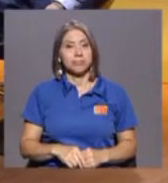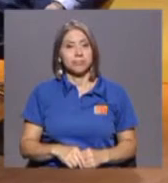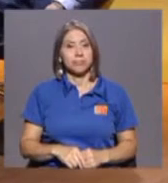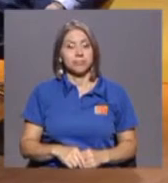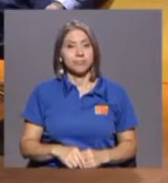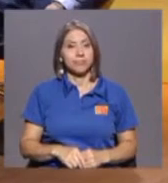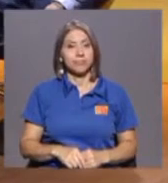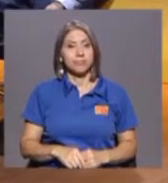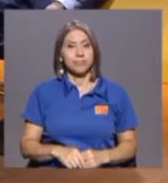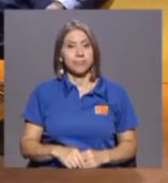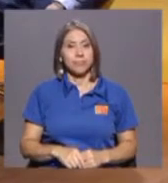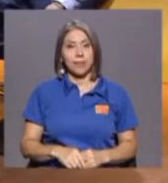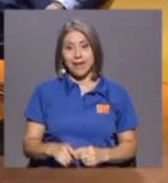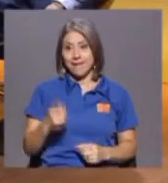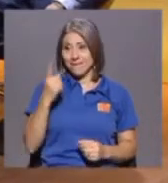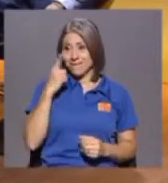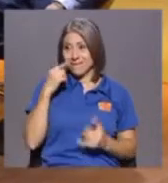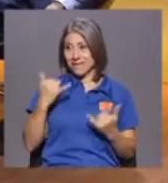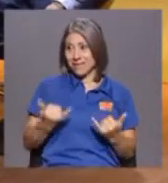Y viendo lo que está ocurriendo,